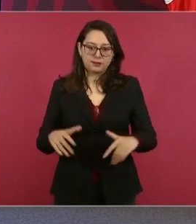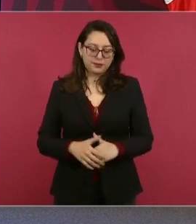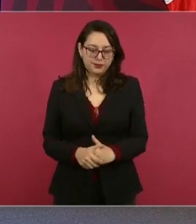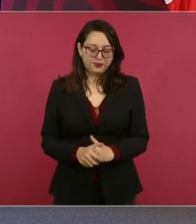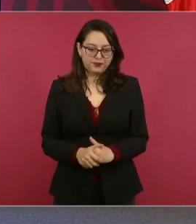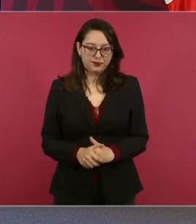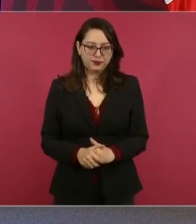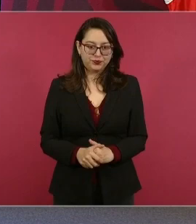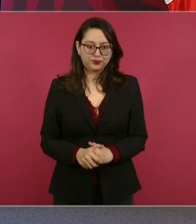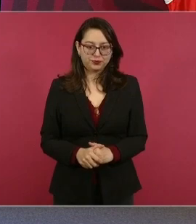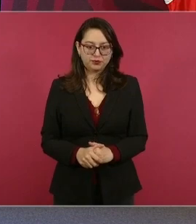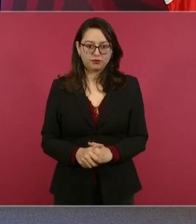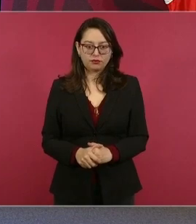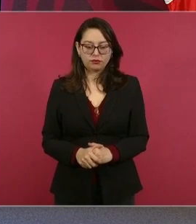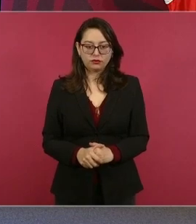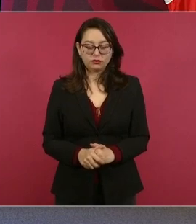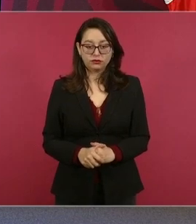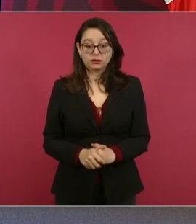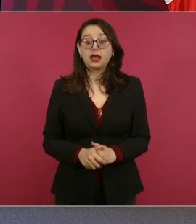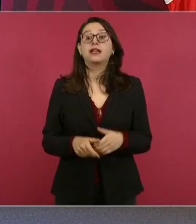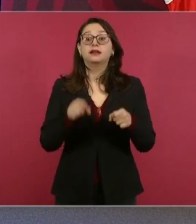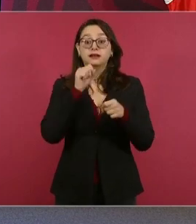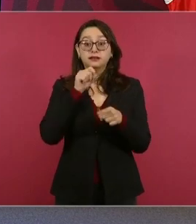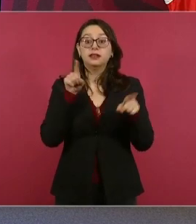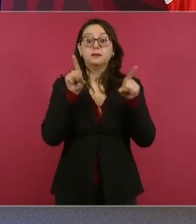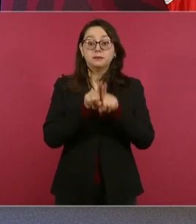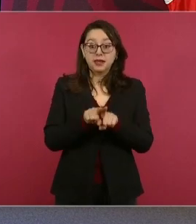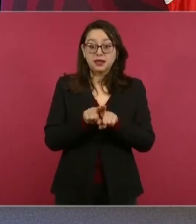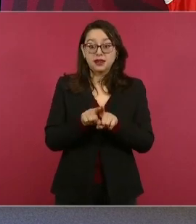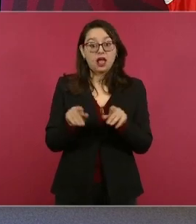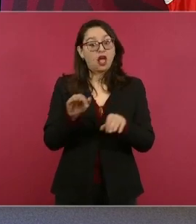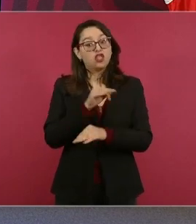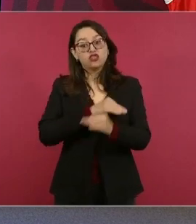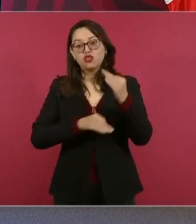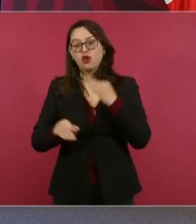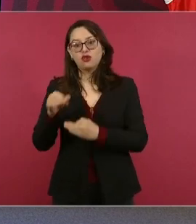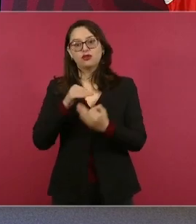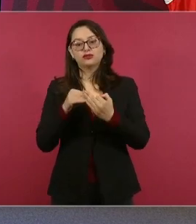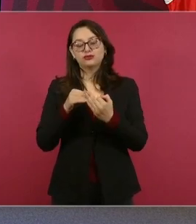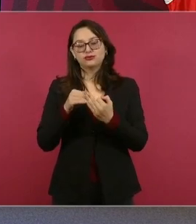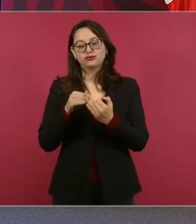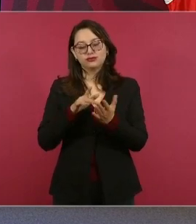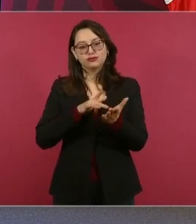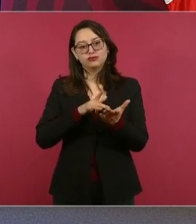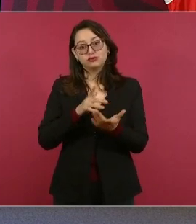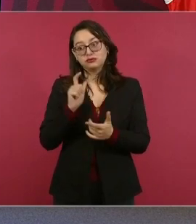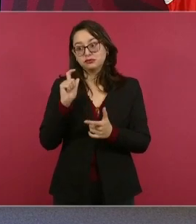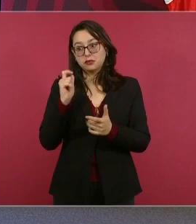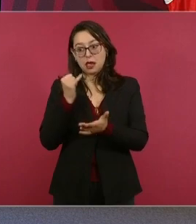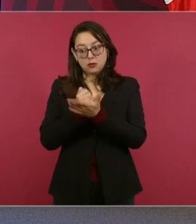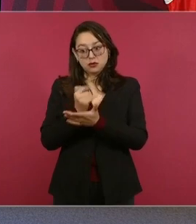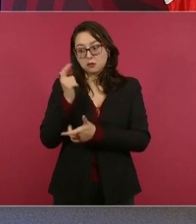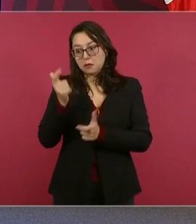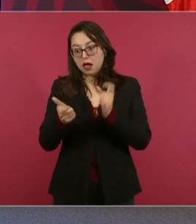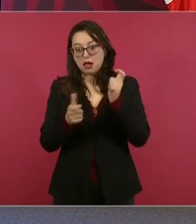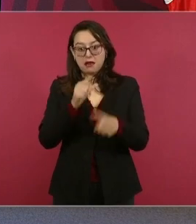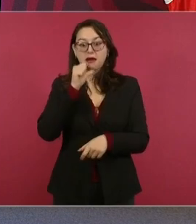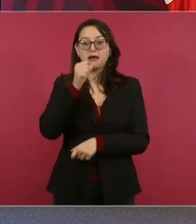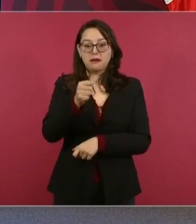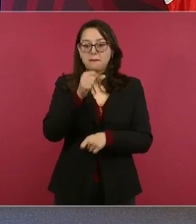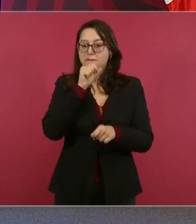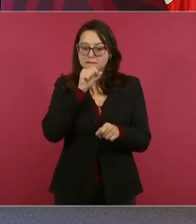y tanto aquí como acá hay quienes no pagan.